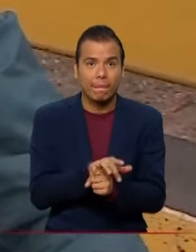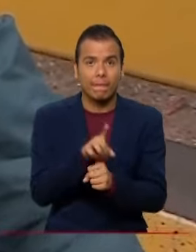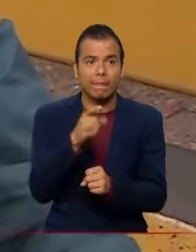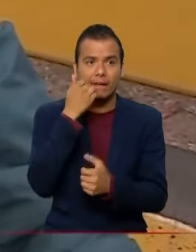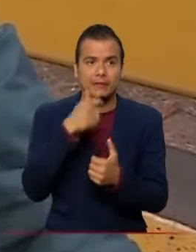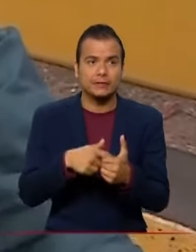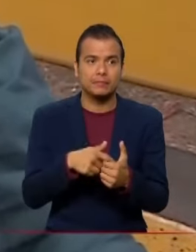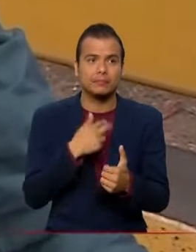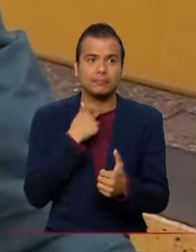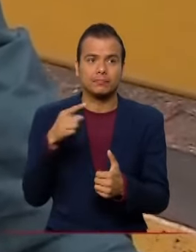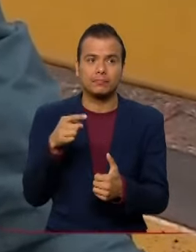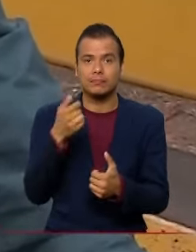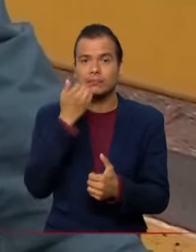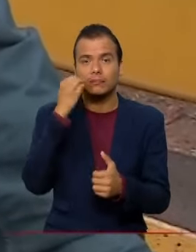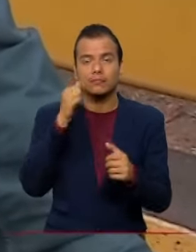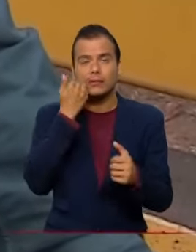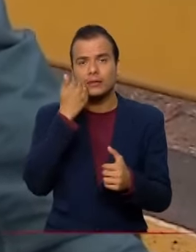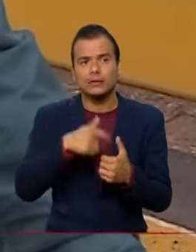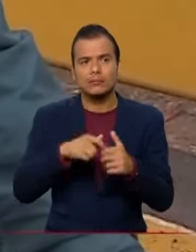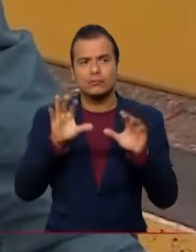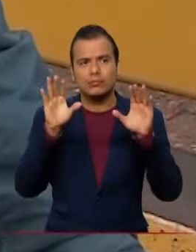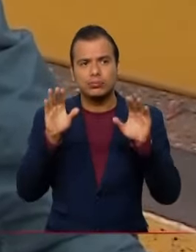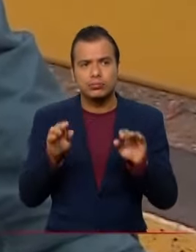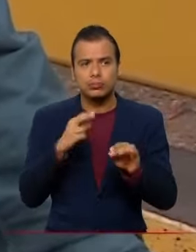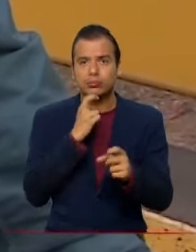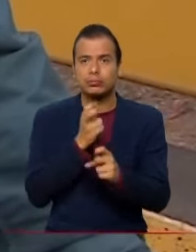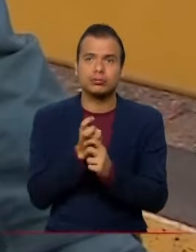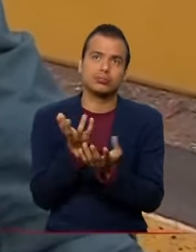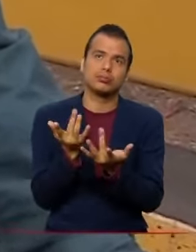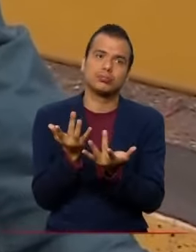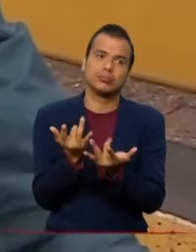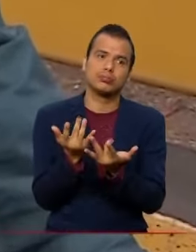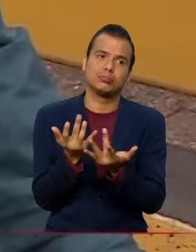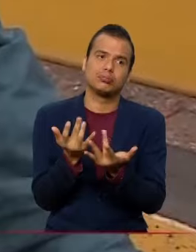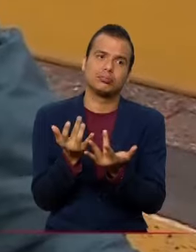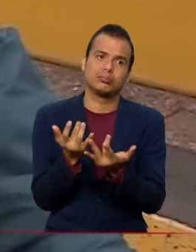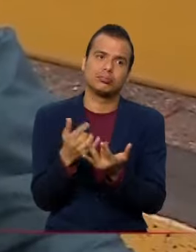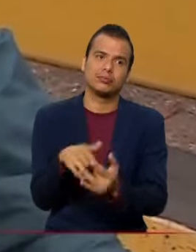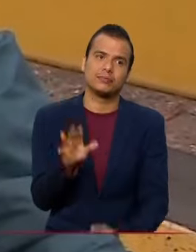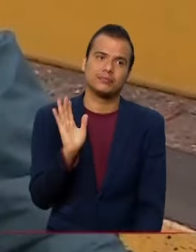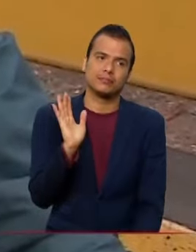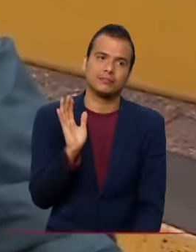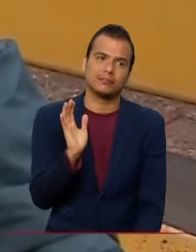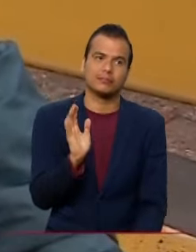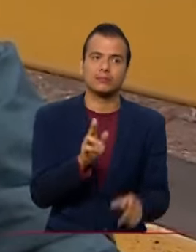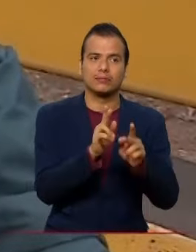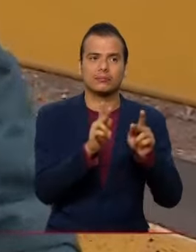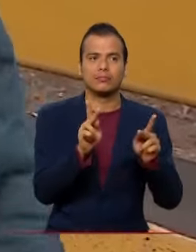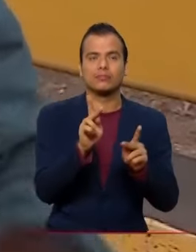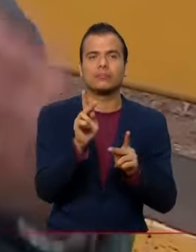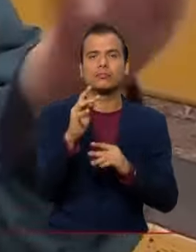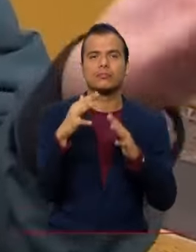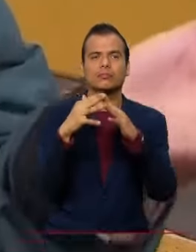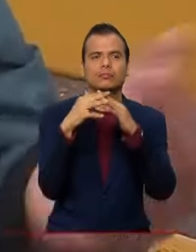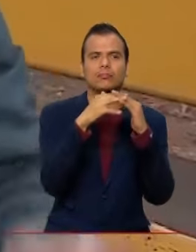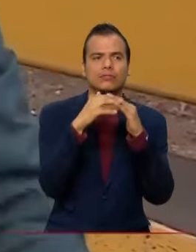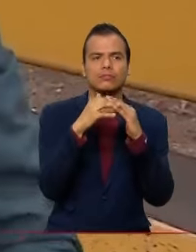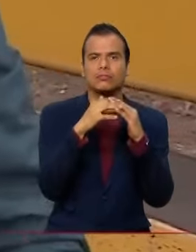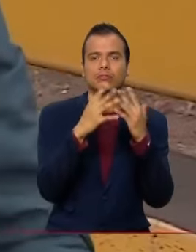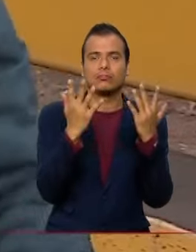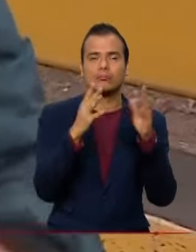entonces la cabina está acabando. Entonces hay que dar unas colas muy grandes, ¿oís? Pero venga, ¿por qué los camioneros se ponen con esta pendejada? Gente que predican es el